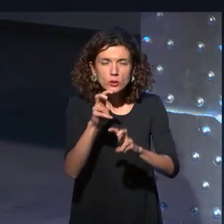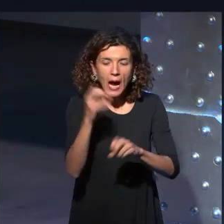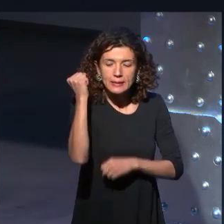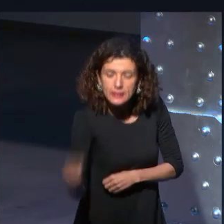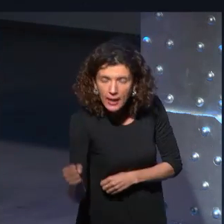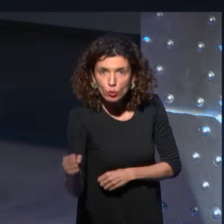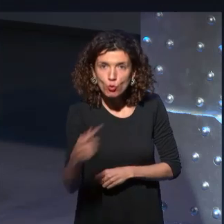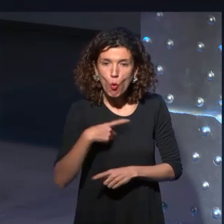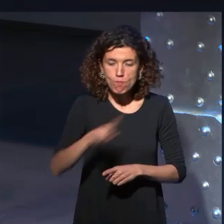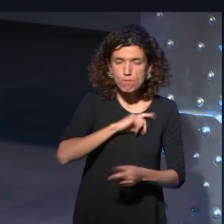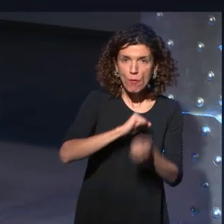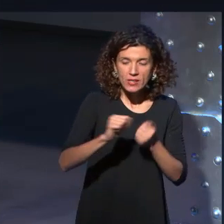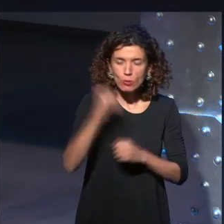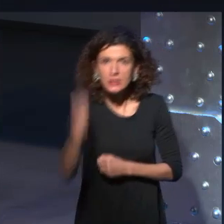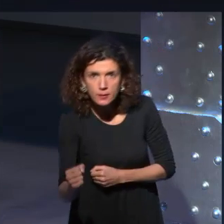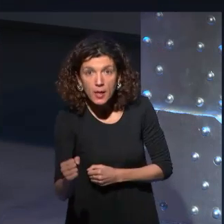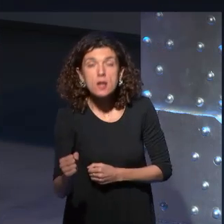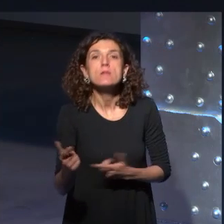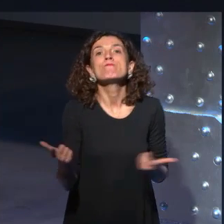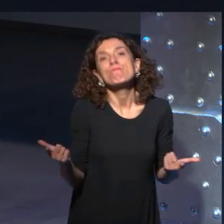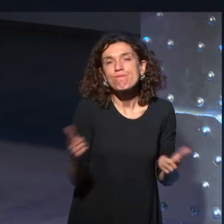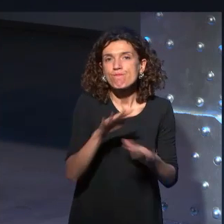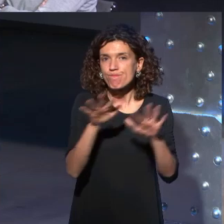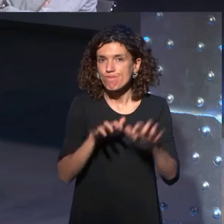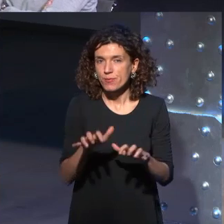es una ofensa, ¿no? Yo creo que en ese sentido